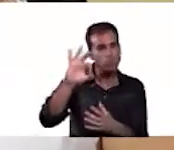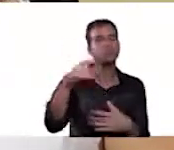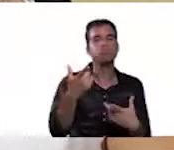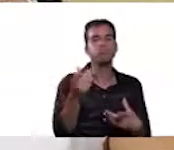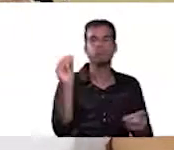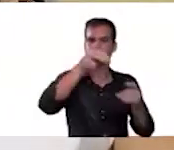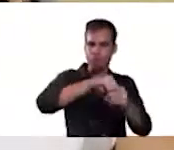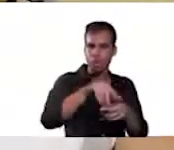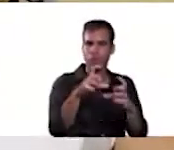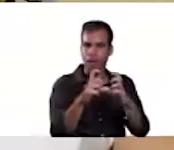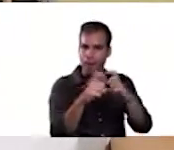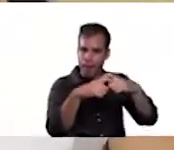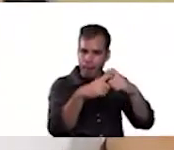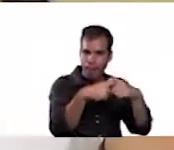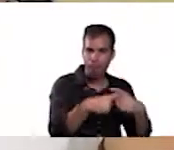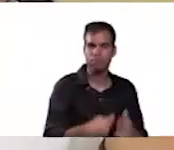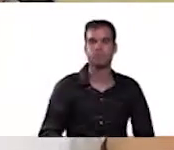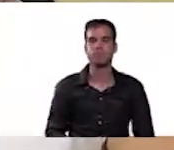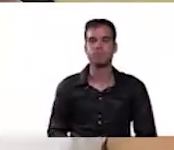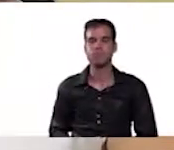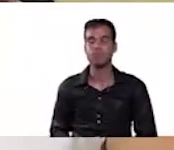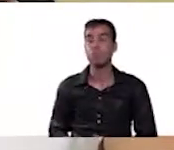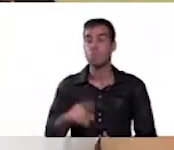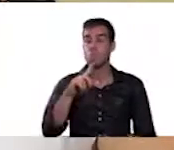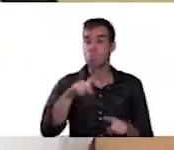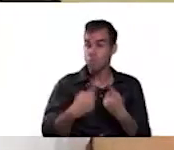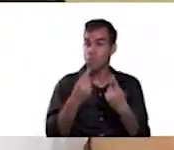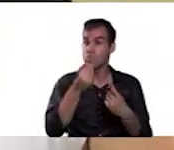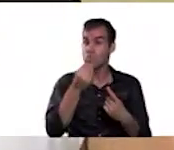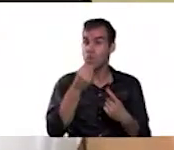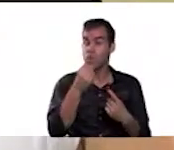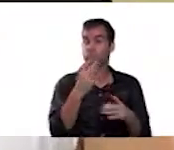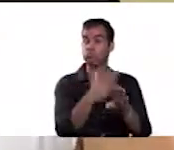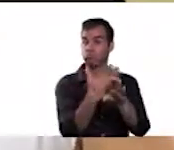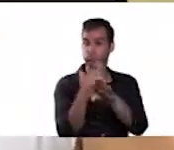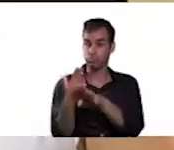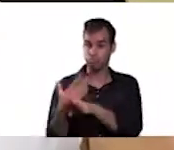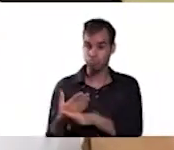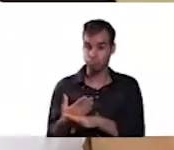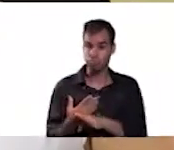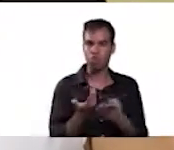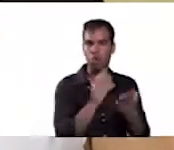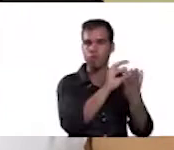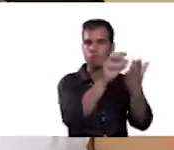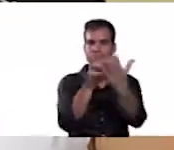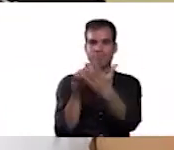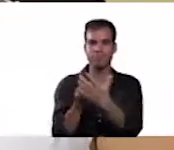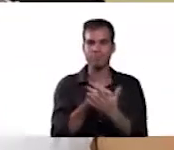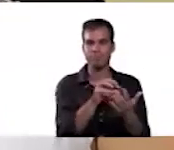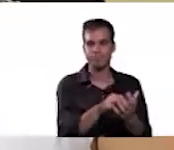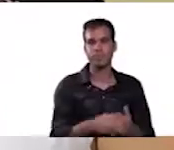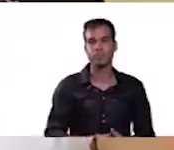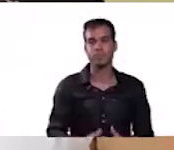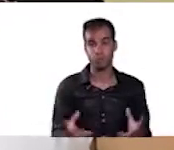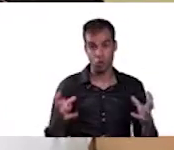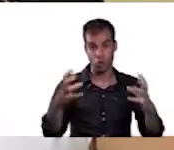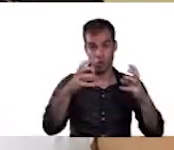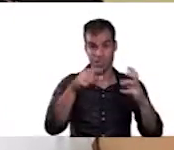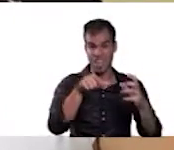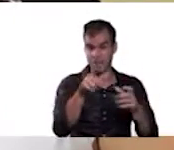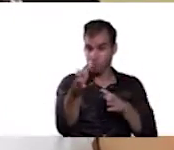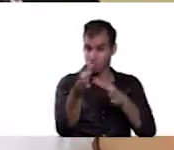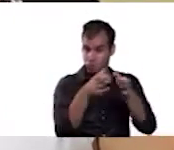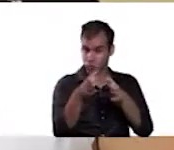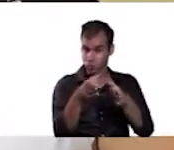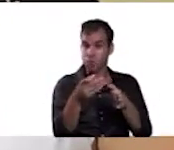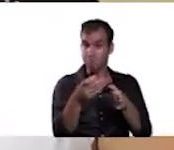partir de 3 átomos de carbono, porque puede variar la posición en la cadena. Cuando el grupo funcional puede variar, hay